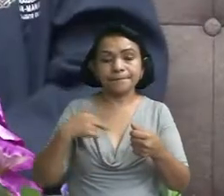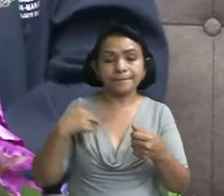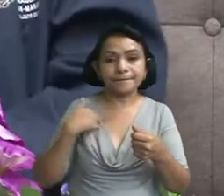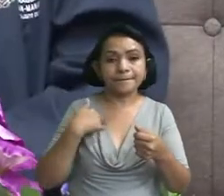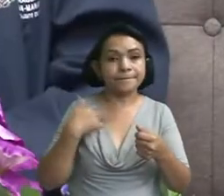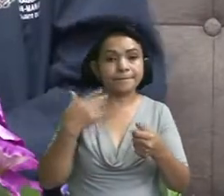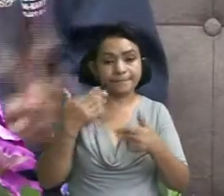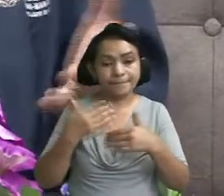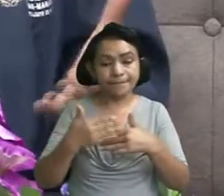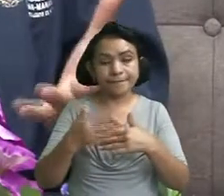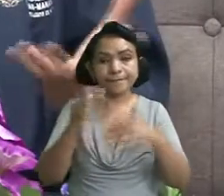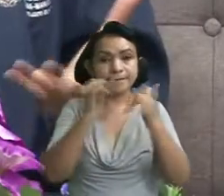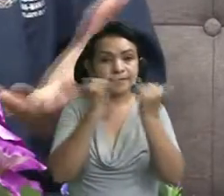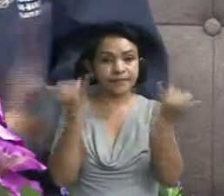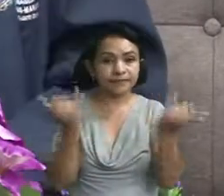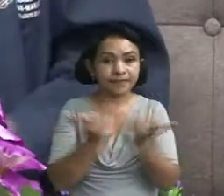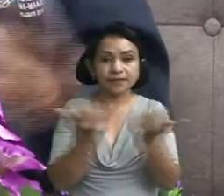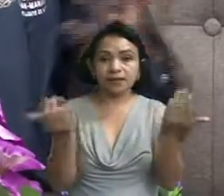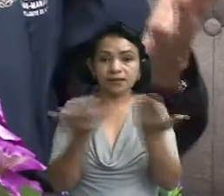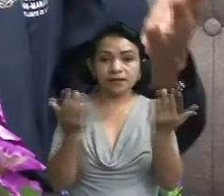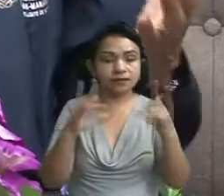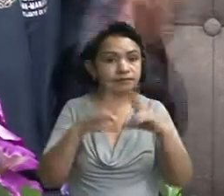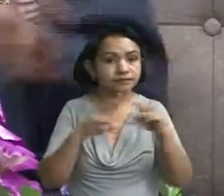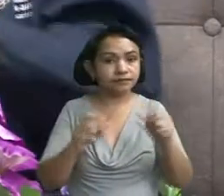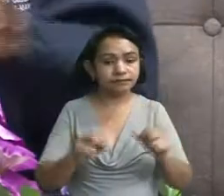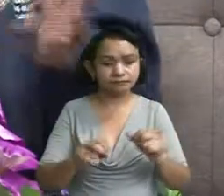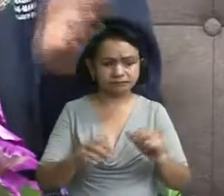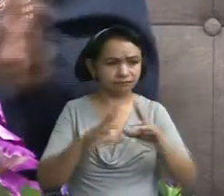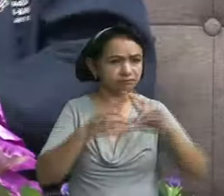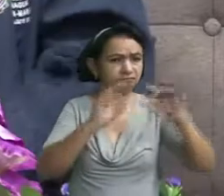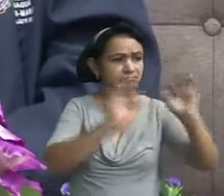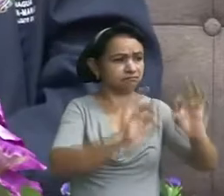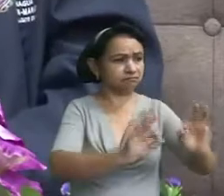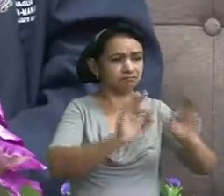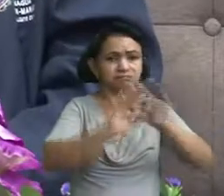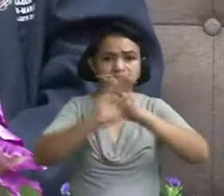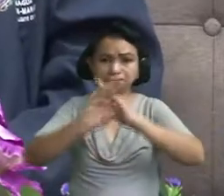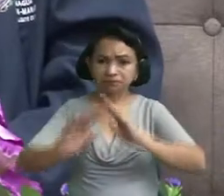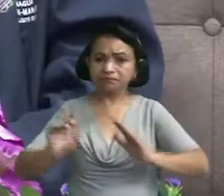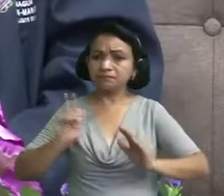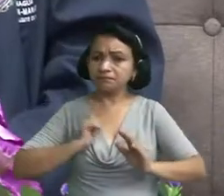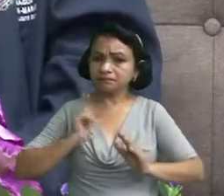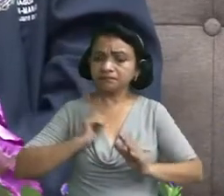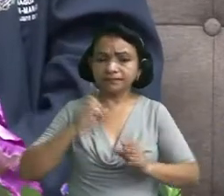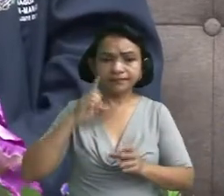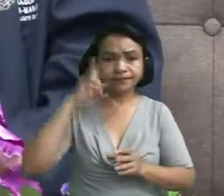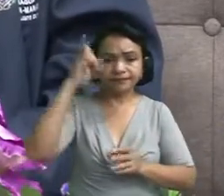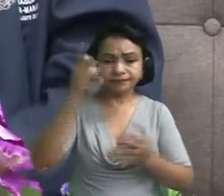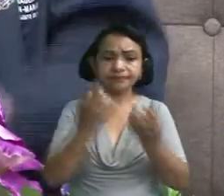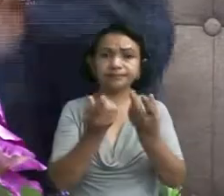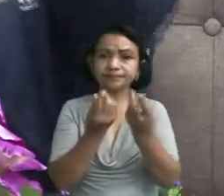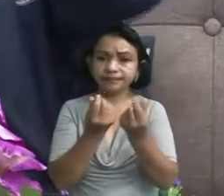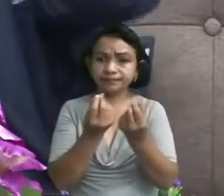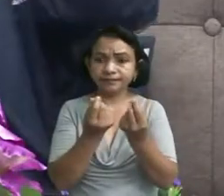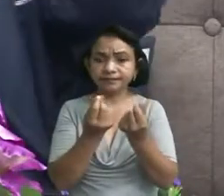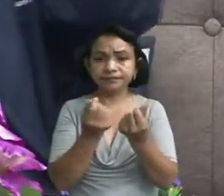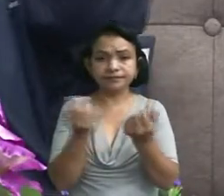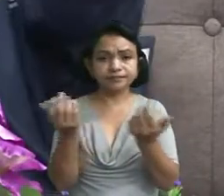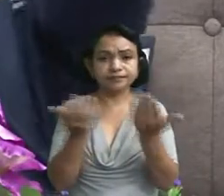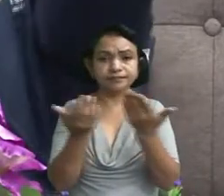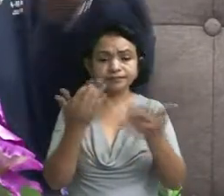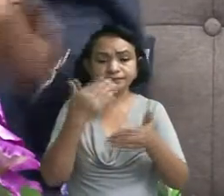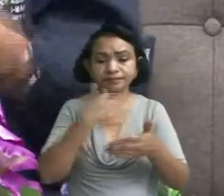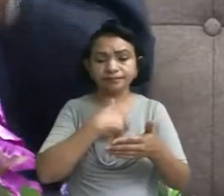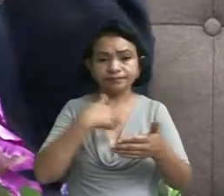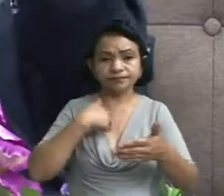eventos internacionales donde dice, ¿y cómo está Nicaragua? Bueno, está tranquila, hemos recuperado la paz, estamos avanzando en la economía, pero es un formato